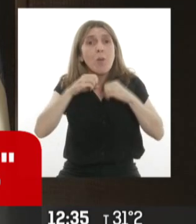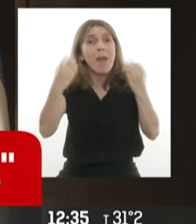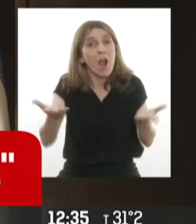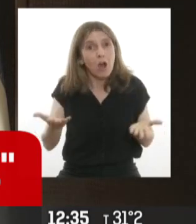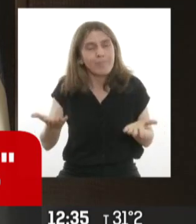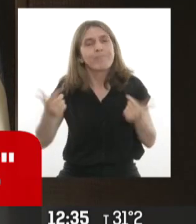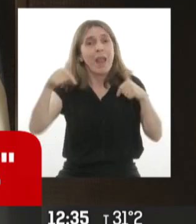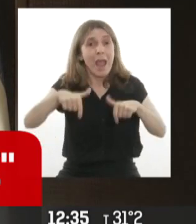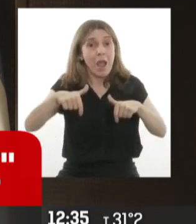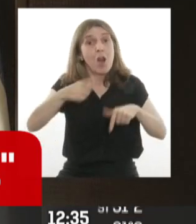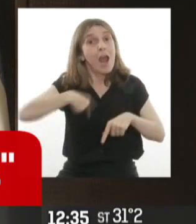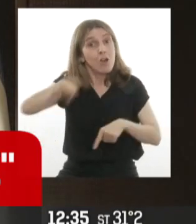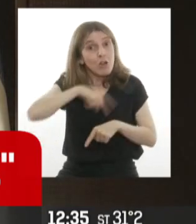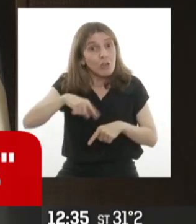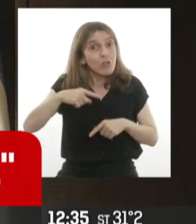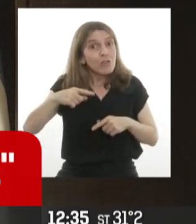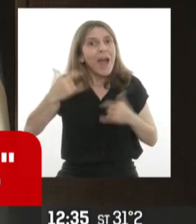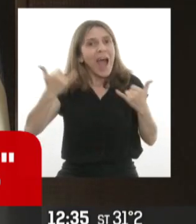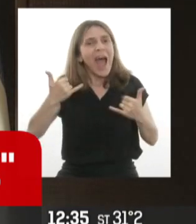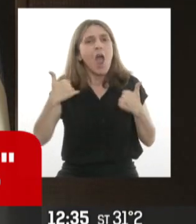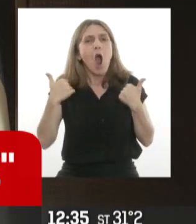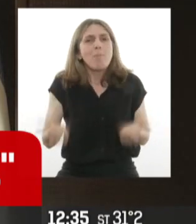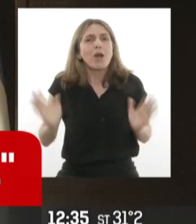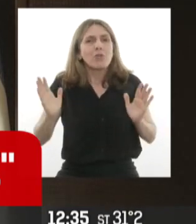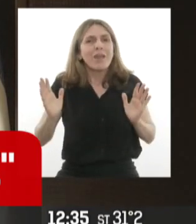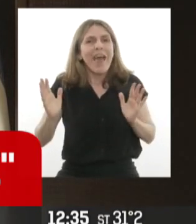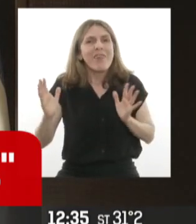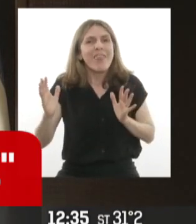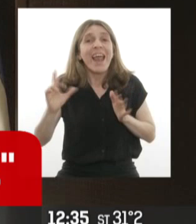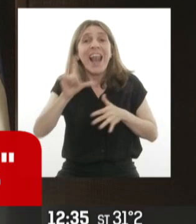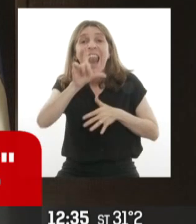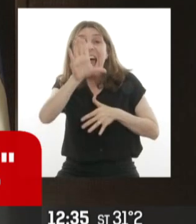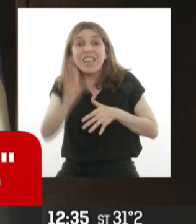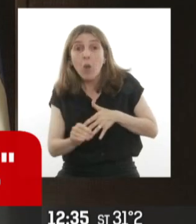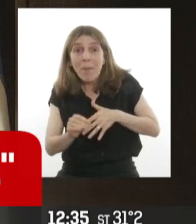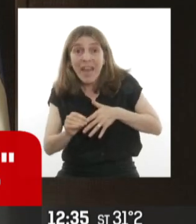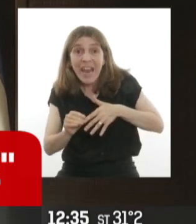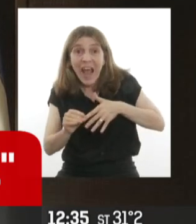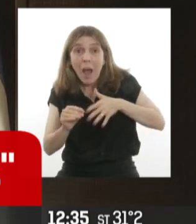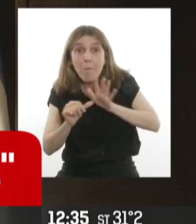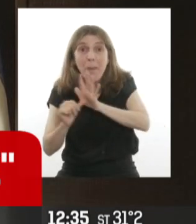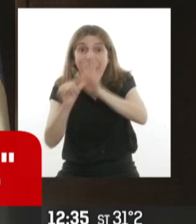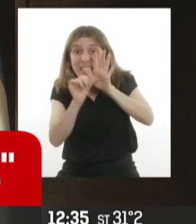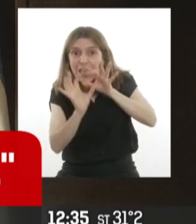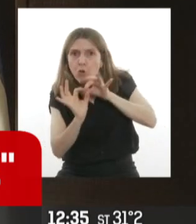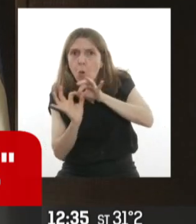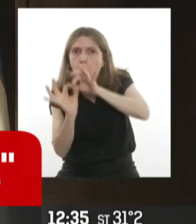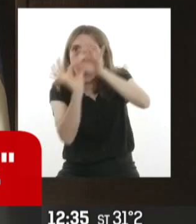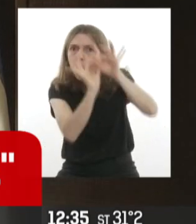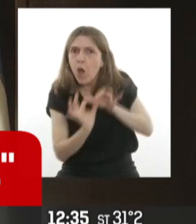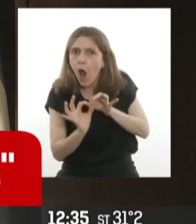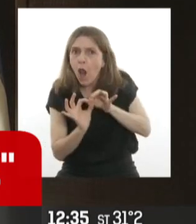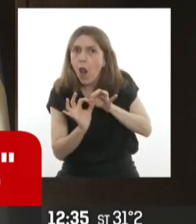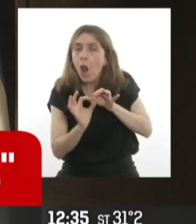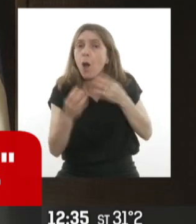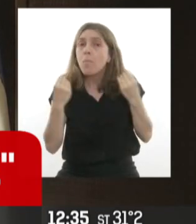Ahora tenemos una gran oportunidad de volver a construir esa América Latina, que hoy en día lo que exhibe es una